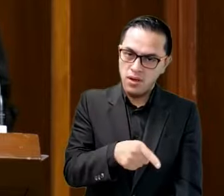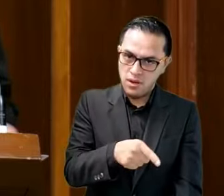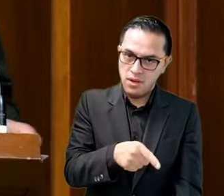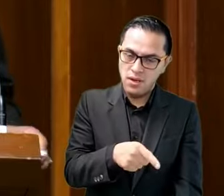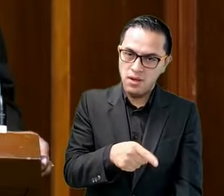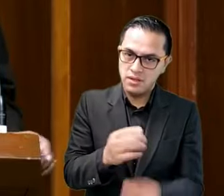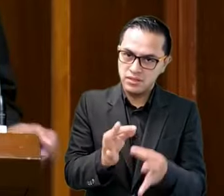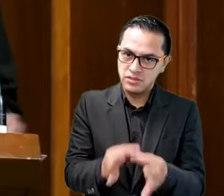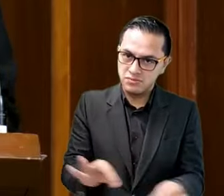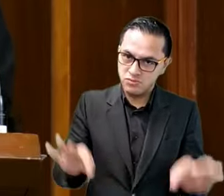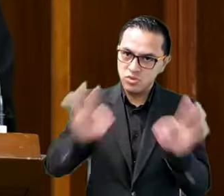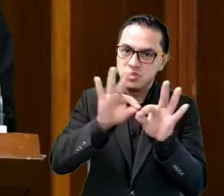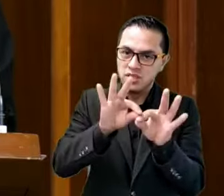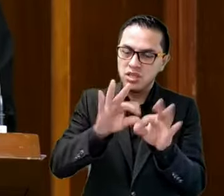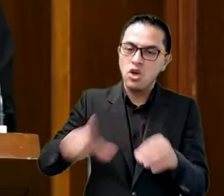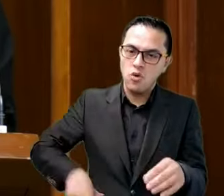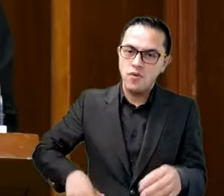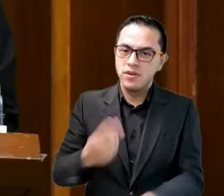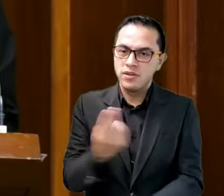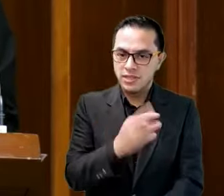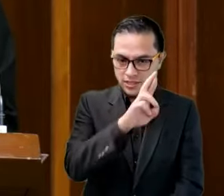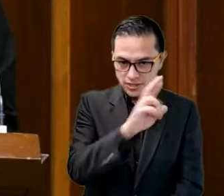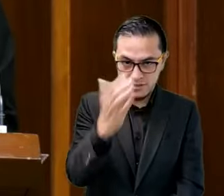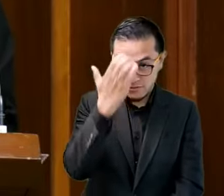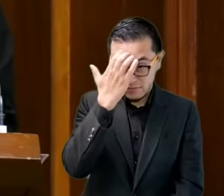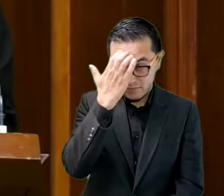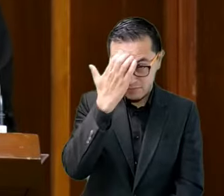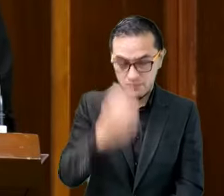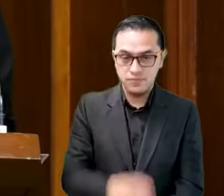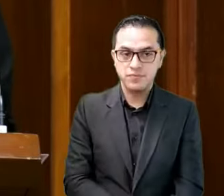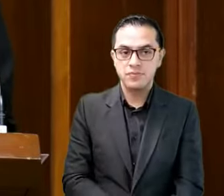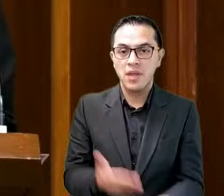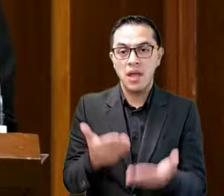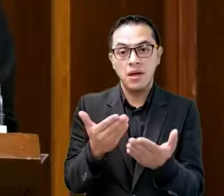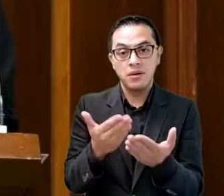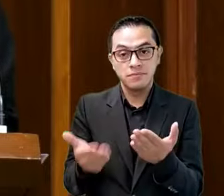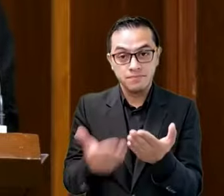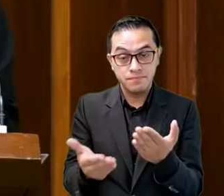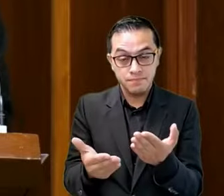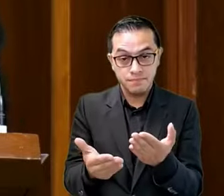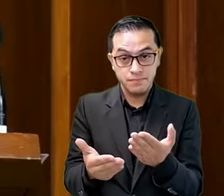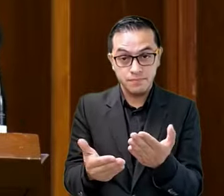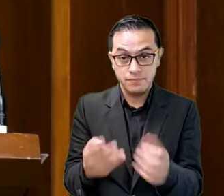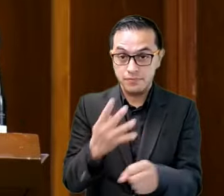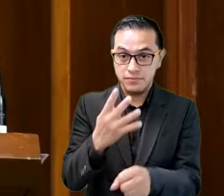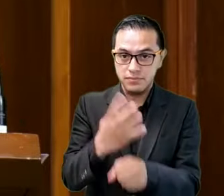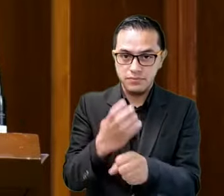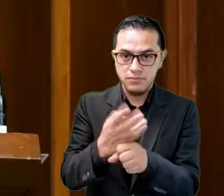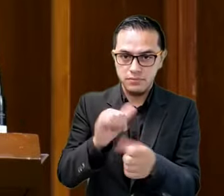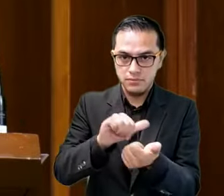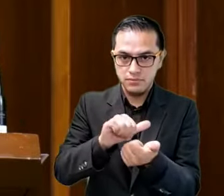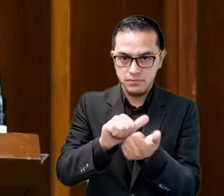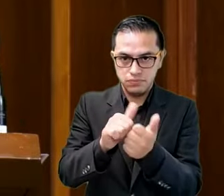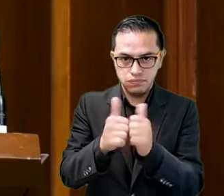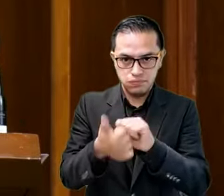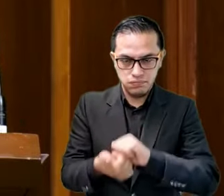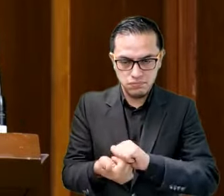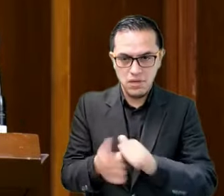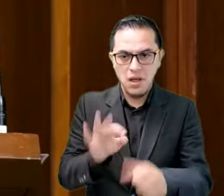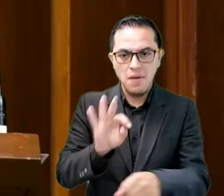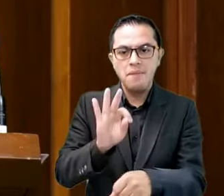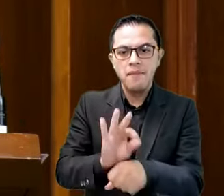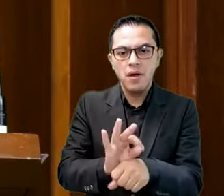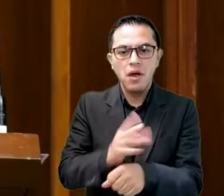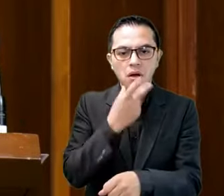transformación de la sociedad hoy cuando la cuarta transformación defiende la paridad de